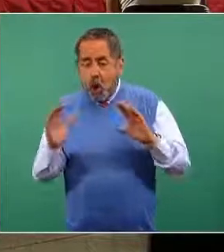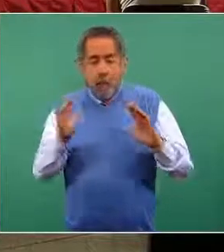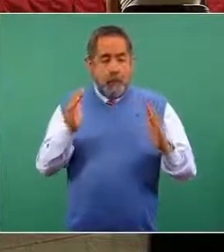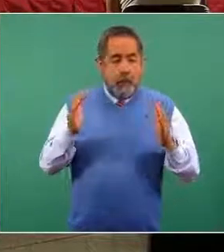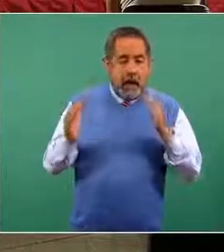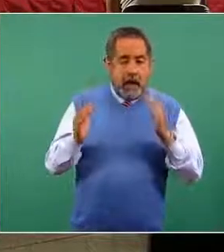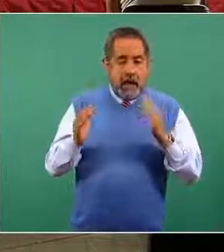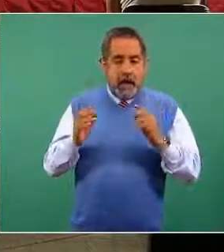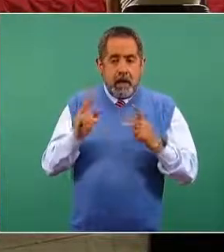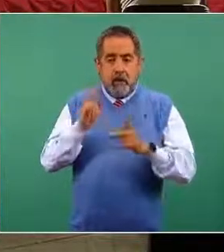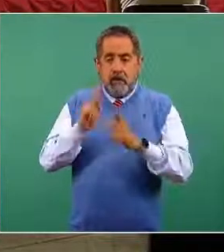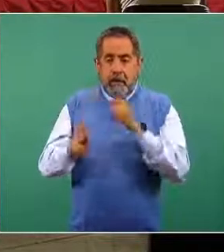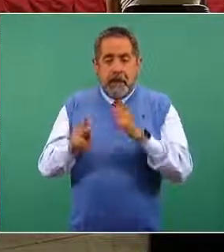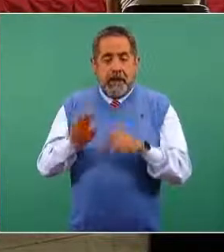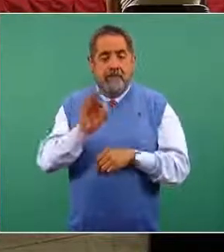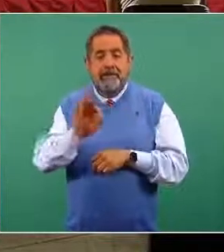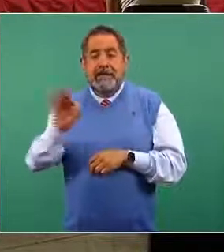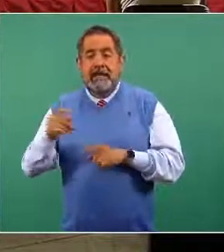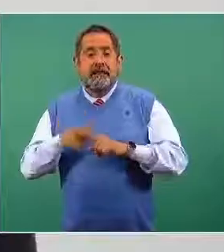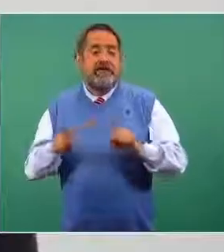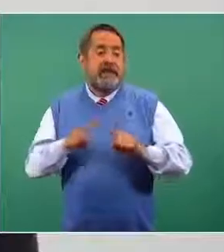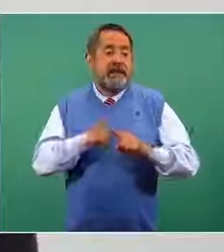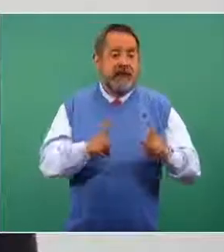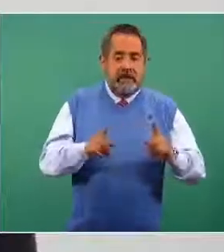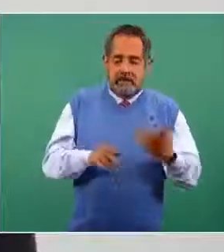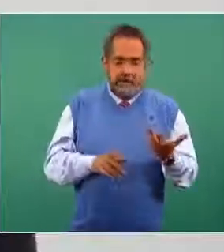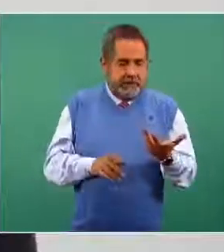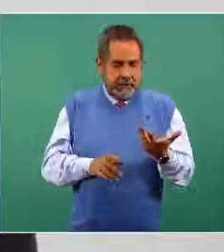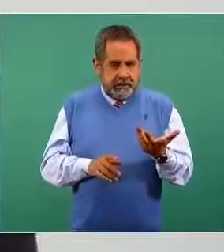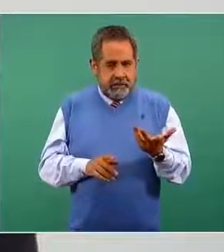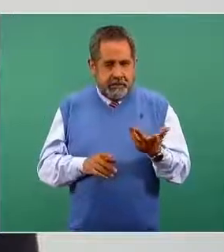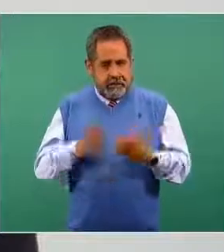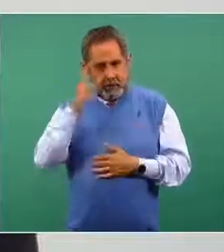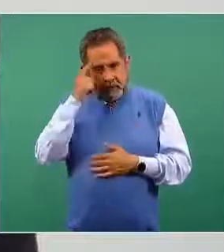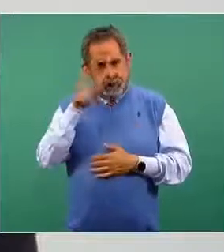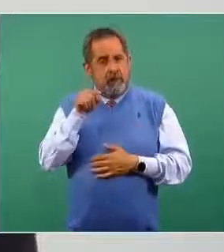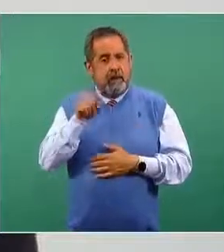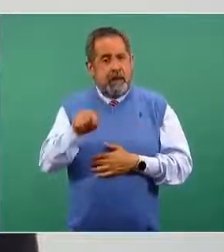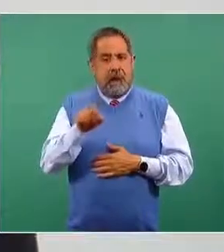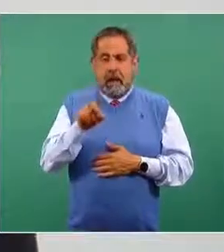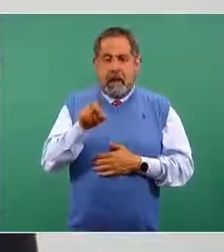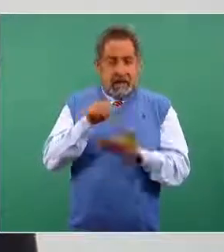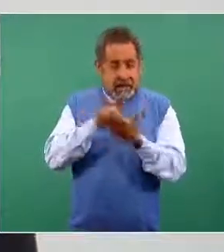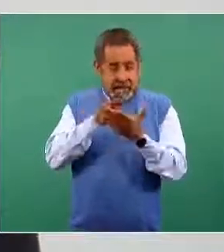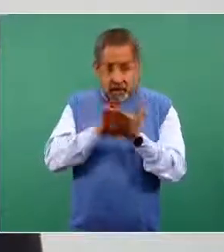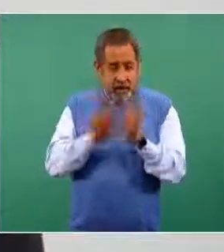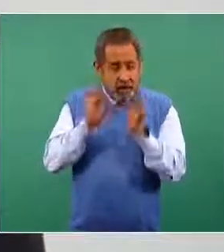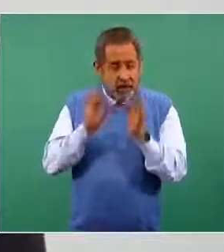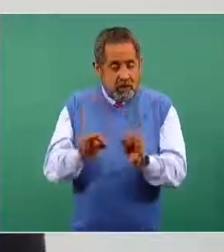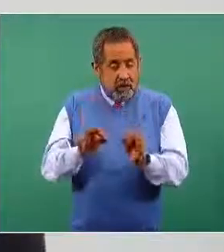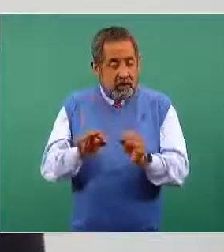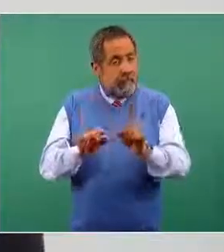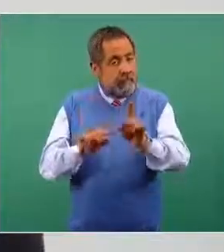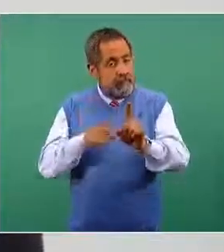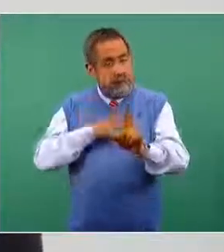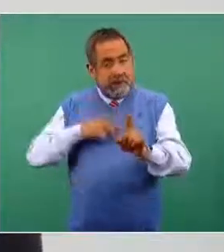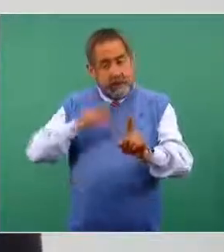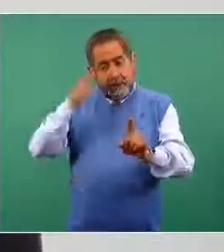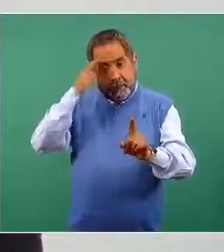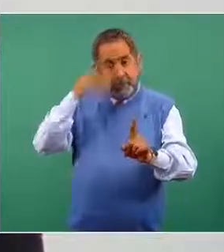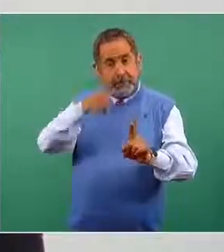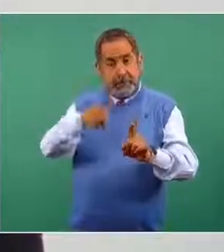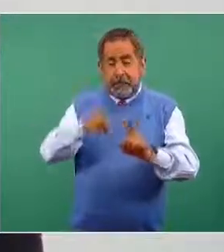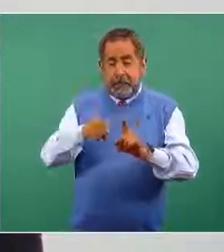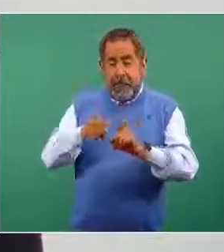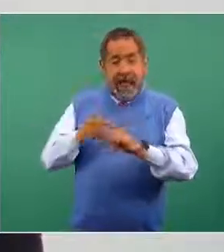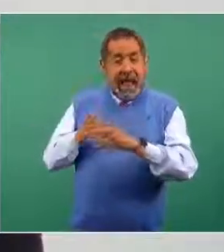con cortes de fechas diferentes, ¿no? Es decir, para poder tener sí un dato correcto. Recordemos que el análisis de